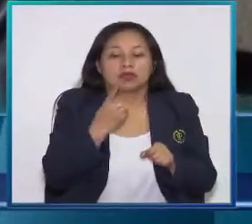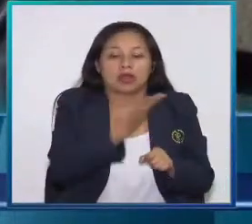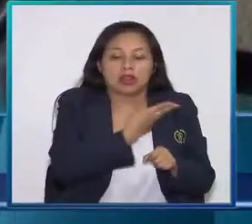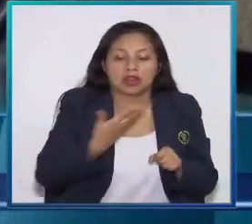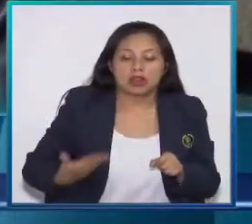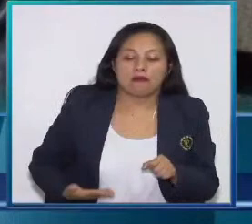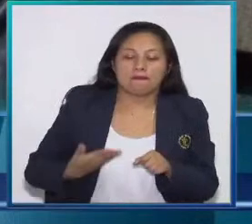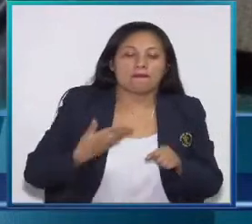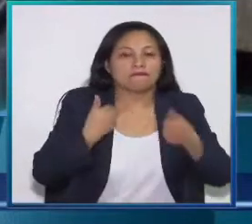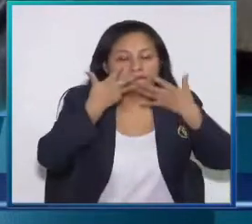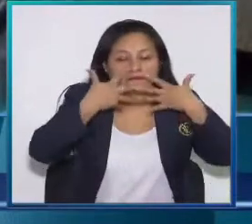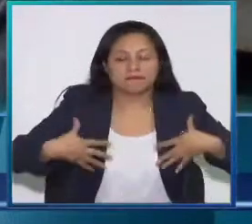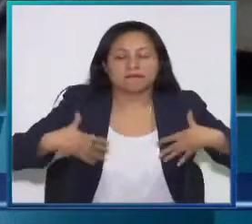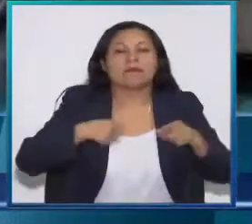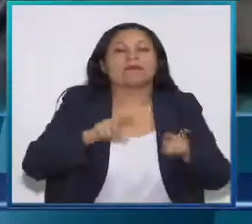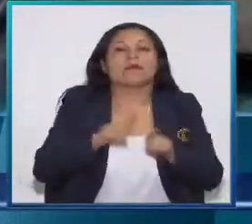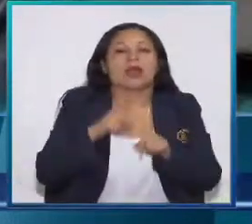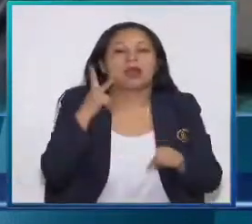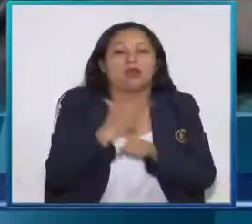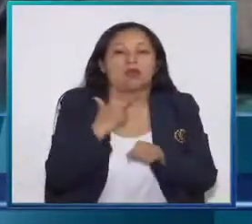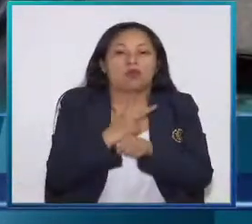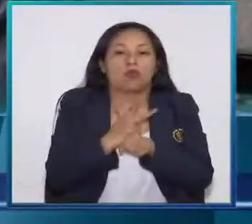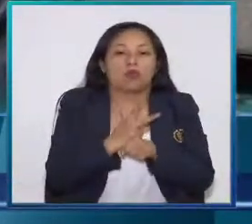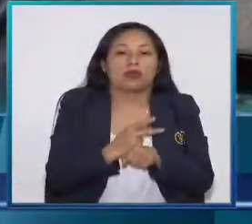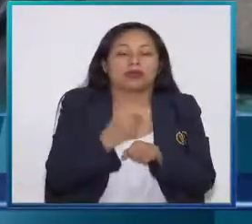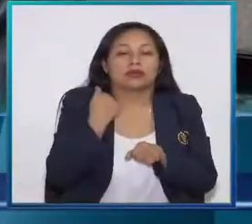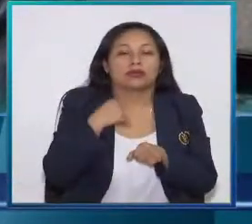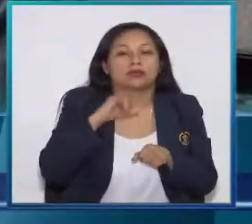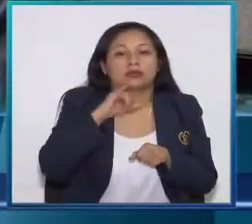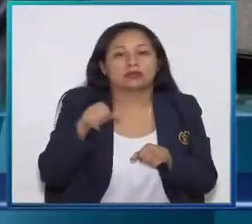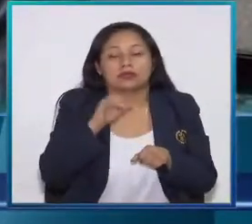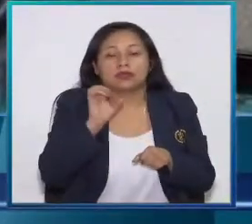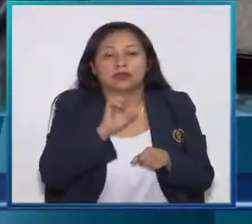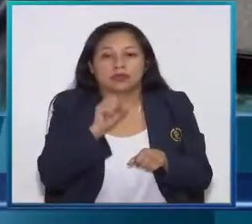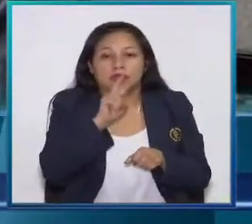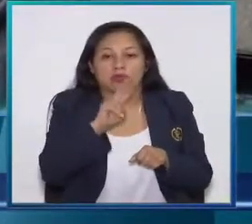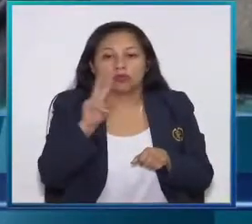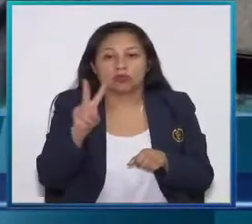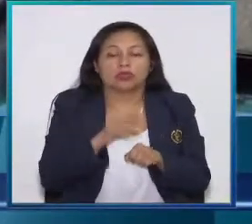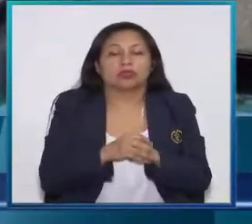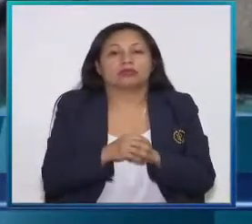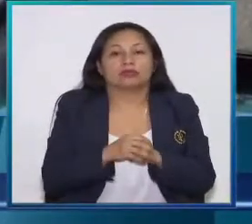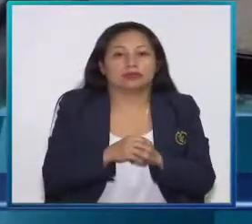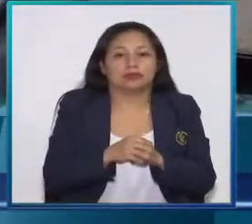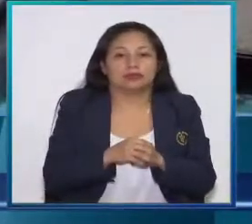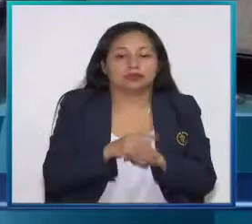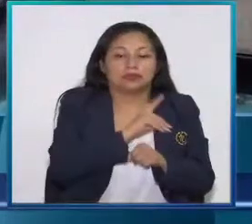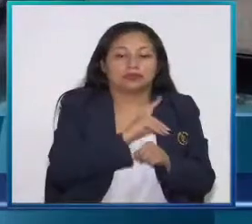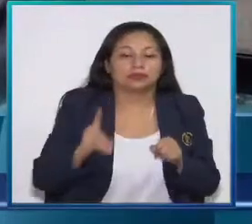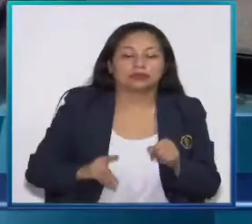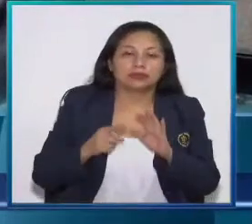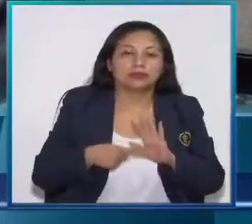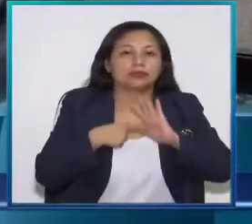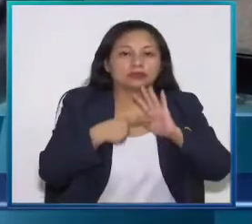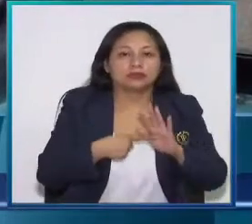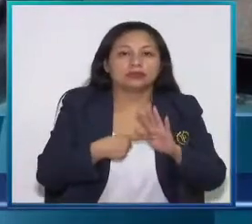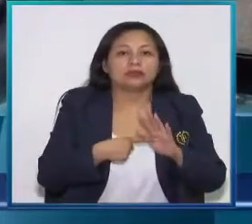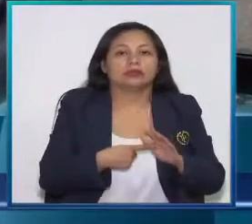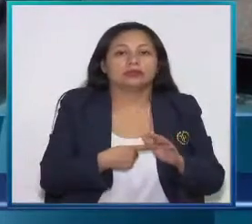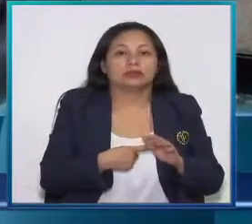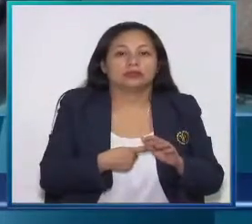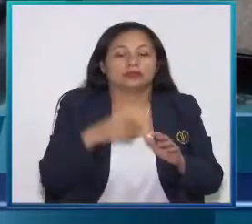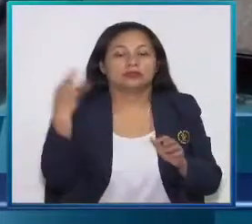Organismo Legislativo en la ciudad de Guatemala el 13 de enero del año 2022. Diputados ponentes, el